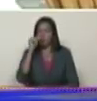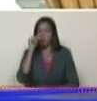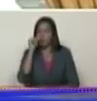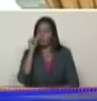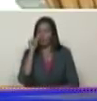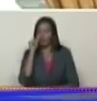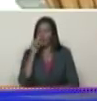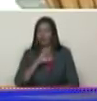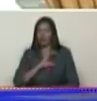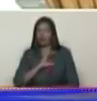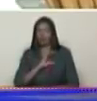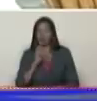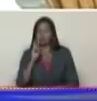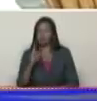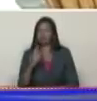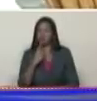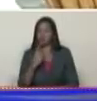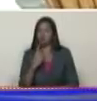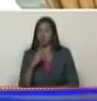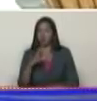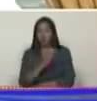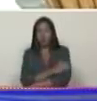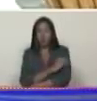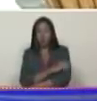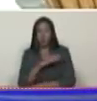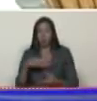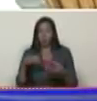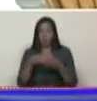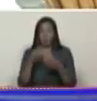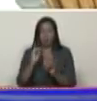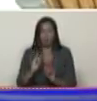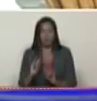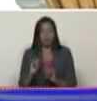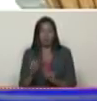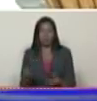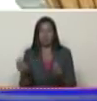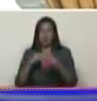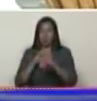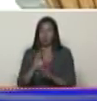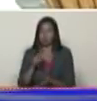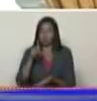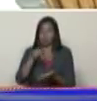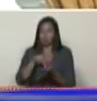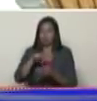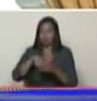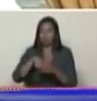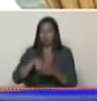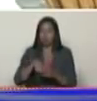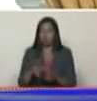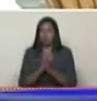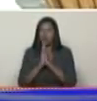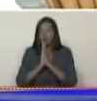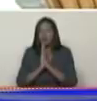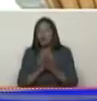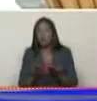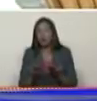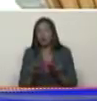nombre de la oposición sobre Oslo como que él hubiera estado en la mesa de conversaciones. Cardenal Urosa, por el amor de